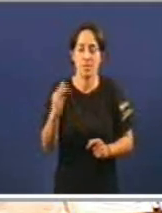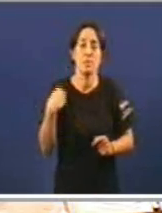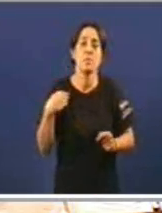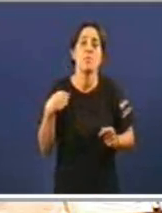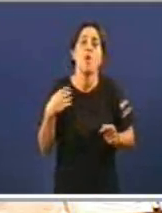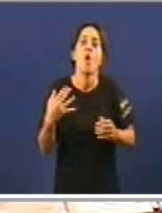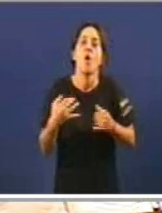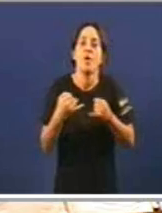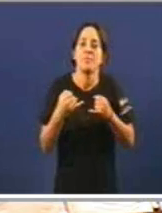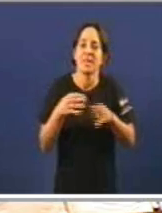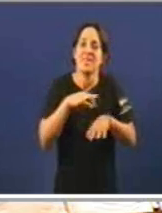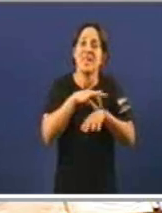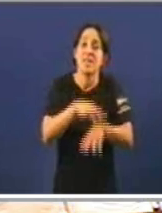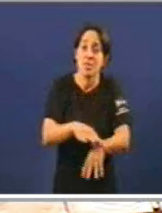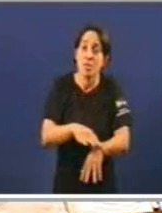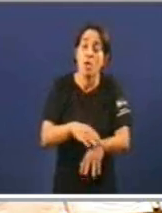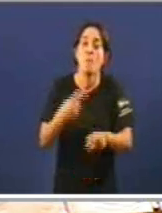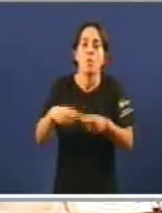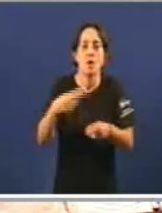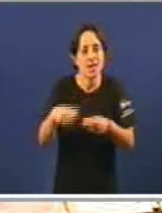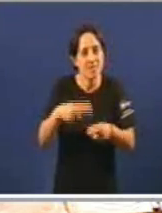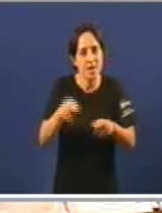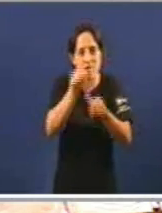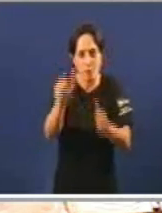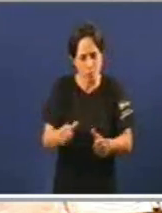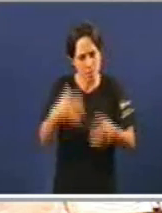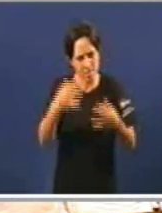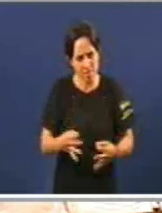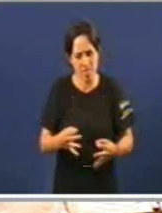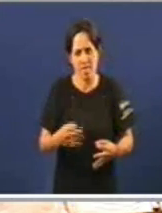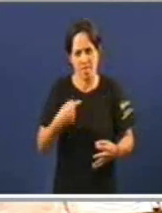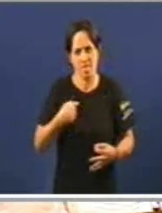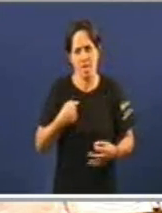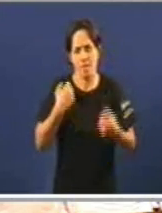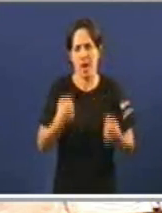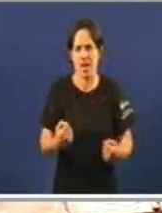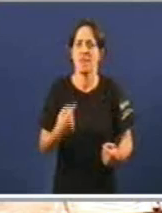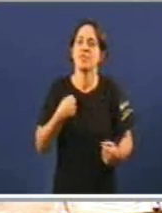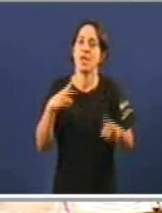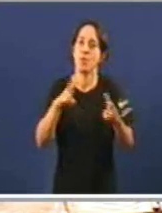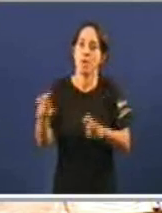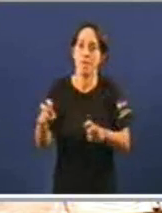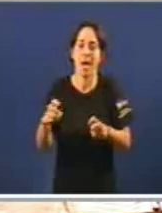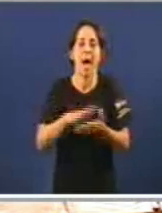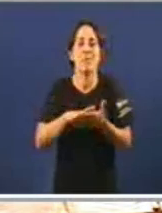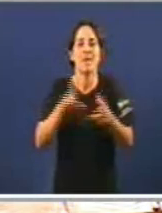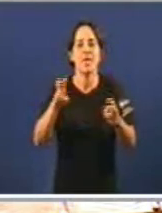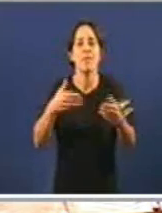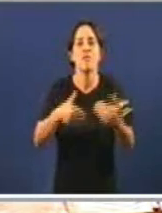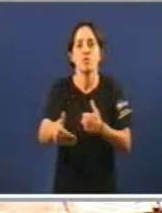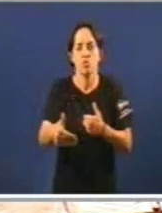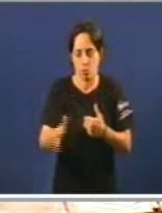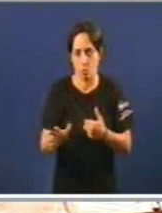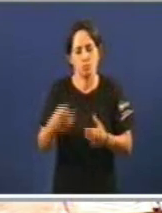política, cando hai unha dirección decidida, valente e innovadora e que fala de futuro. O que estamos